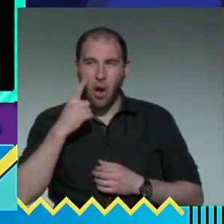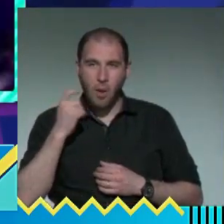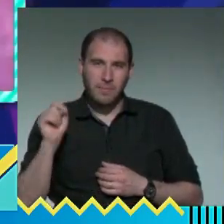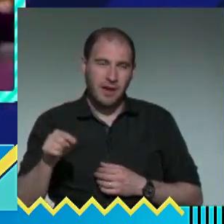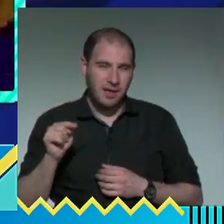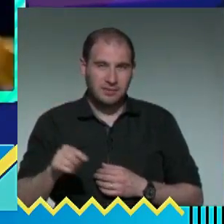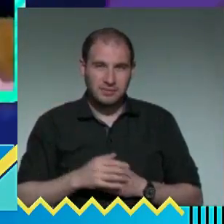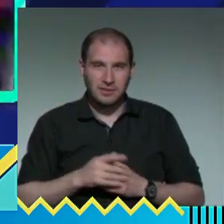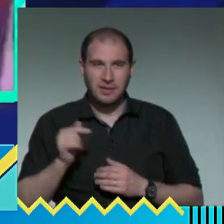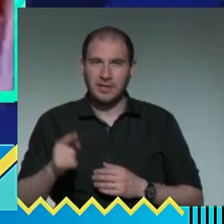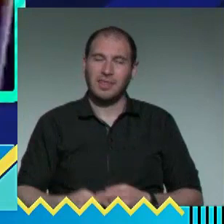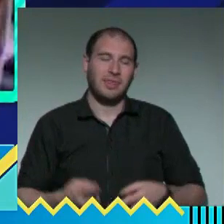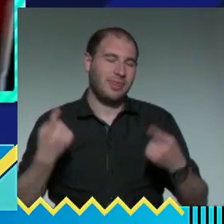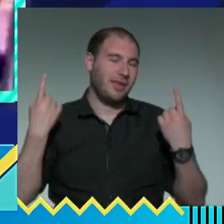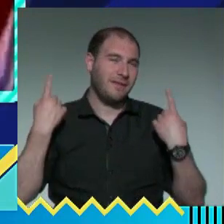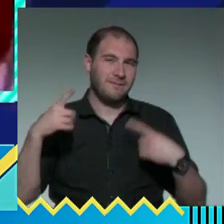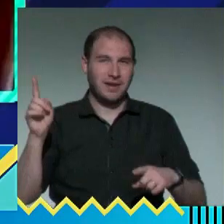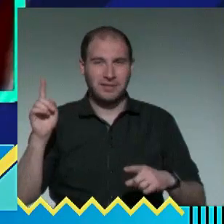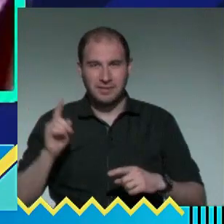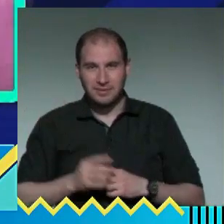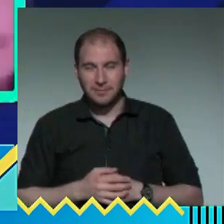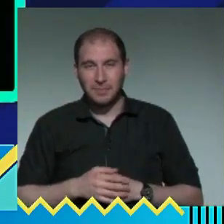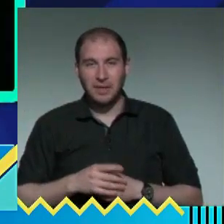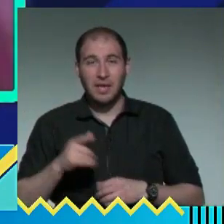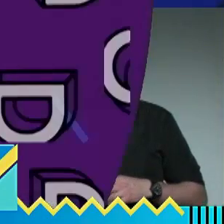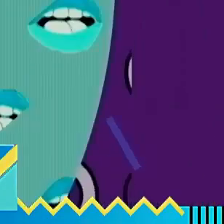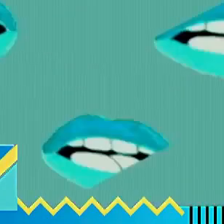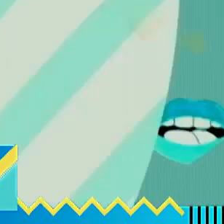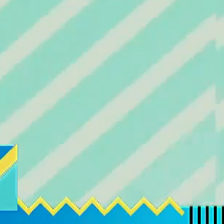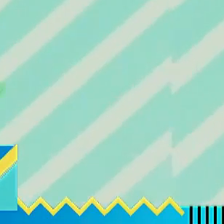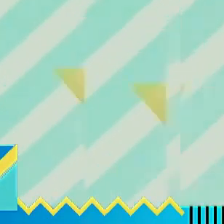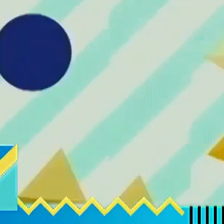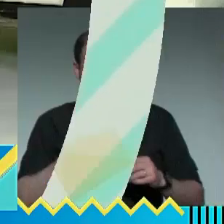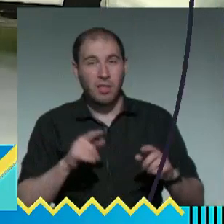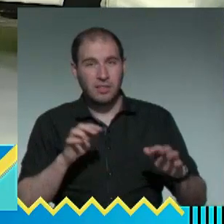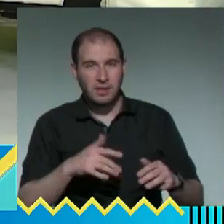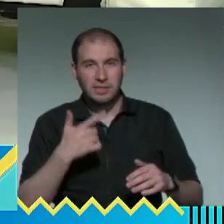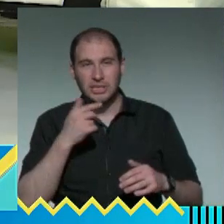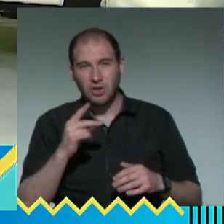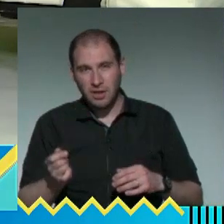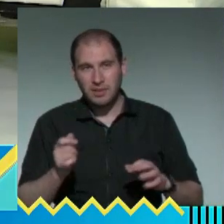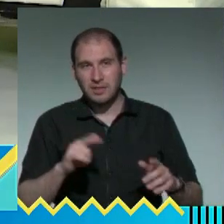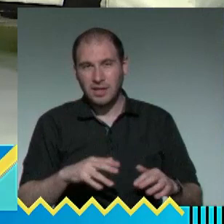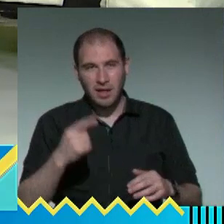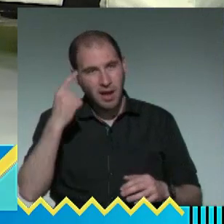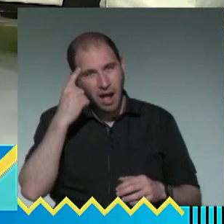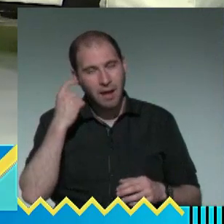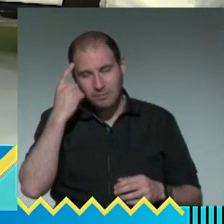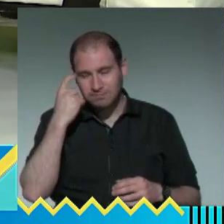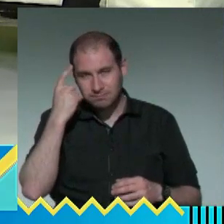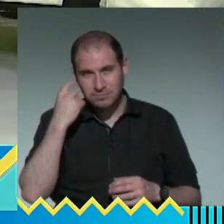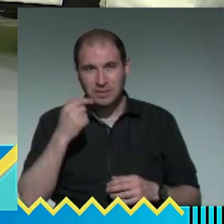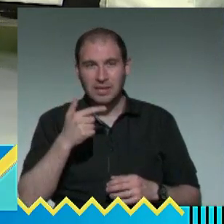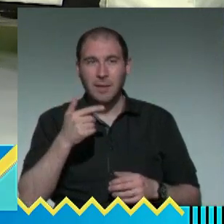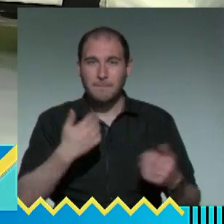lejos un distinto. Sí, analizar a nivel musical es así. A ver, sos tecladista, con Soda, de teclados vas a aprender un montón de cosas.